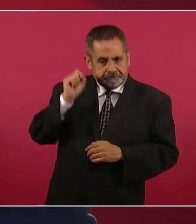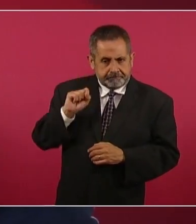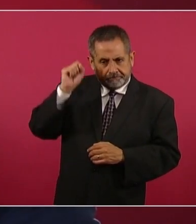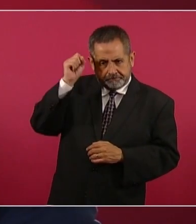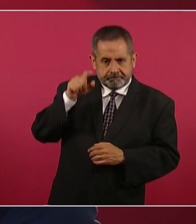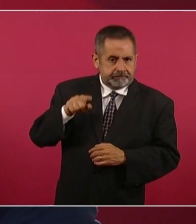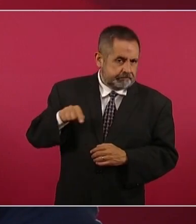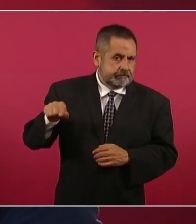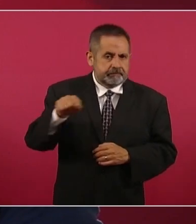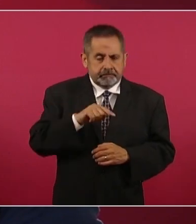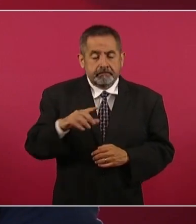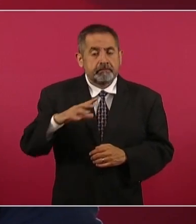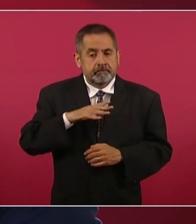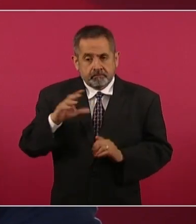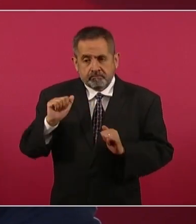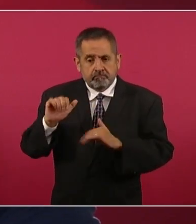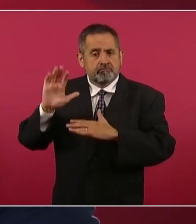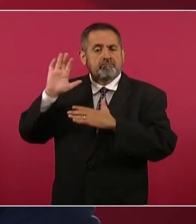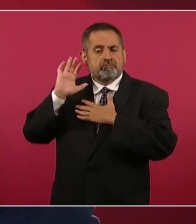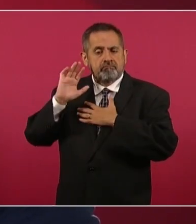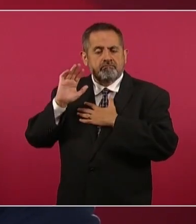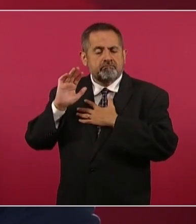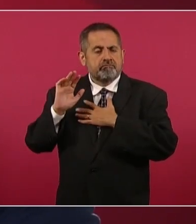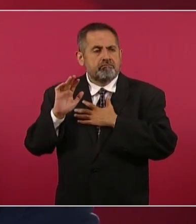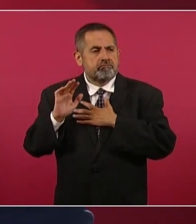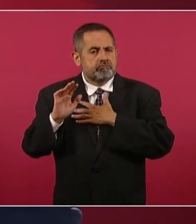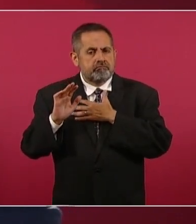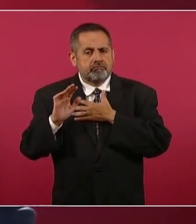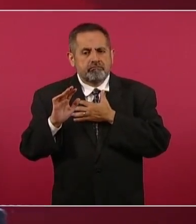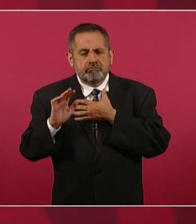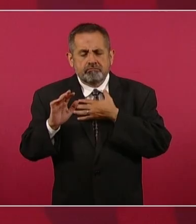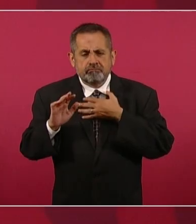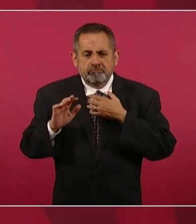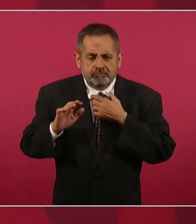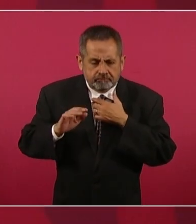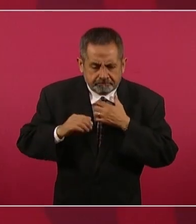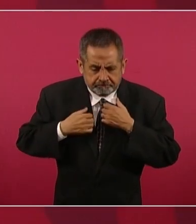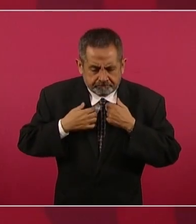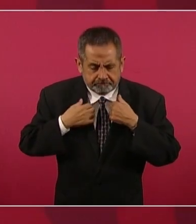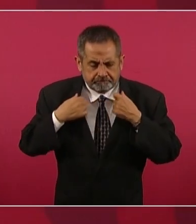tenemos el compromiso de